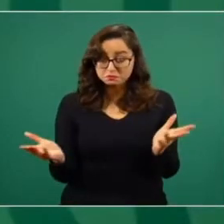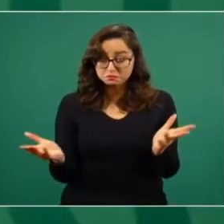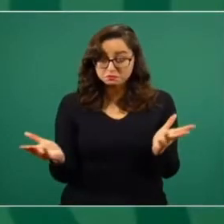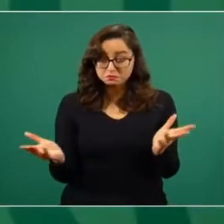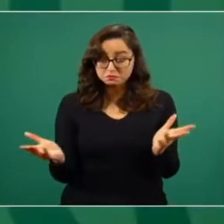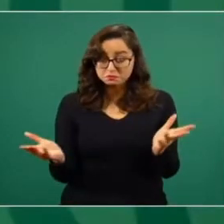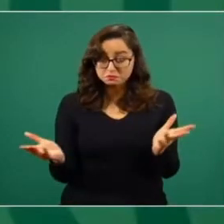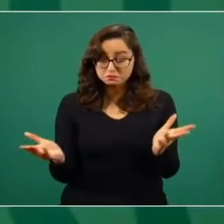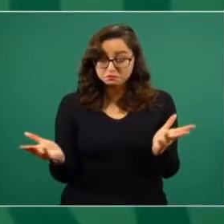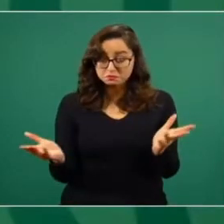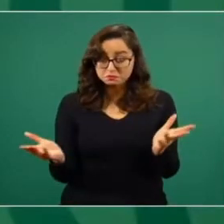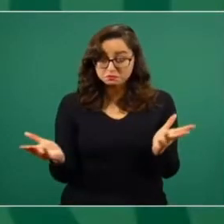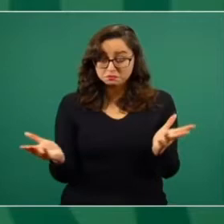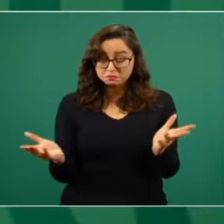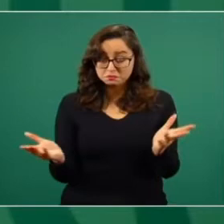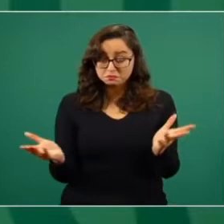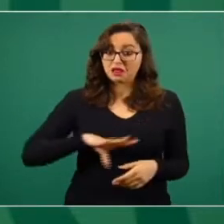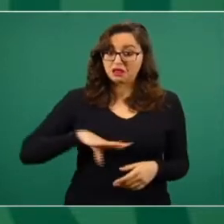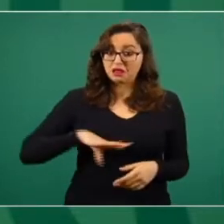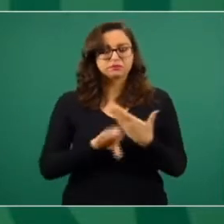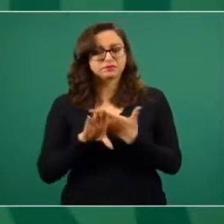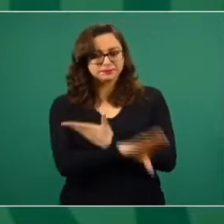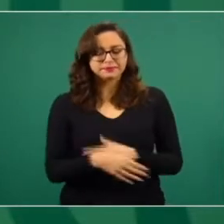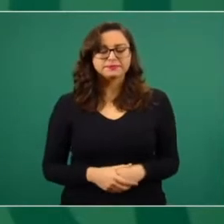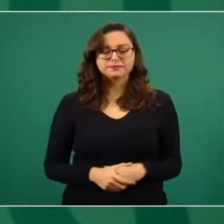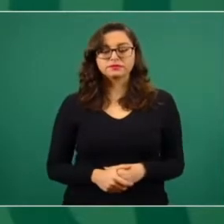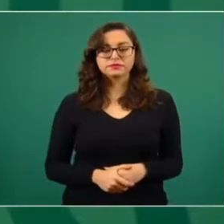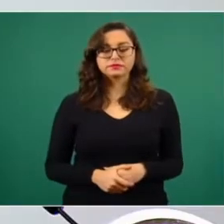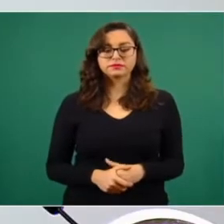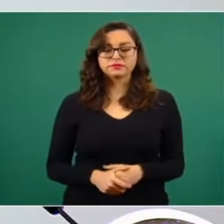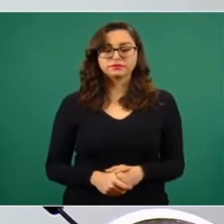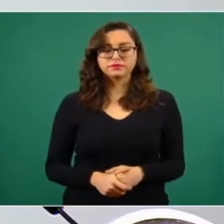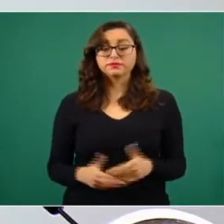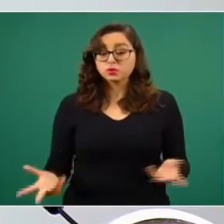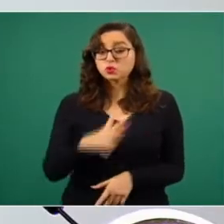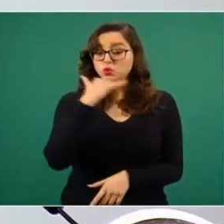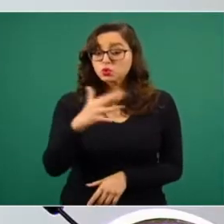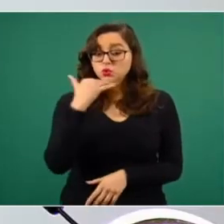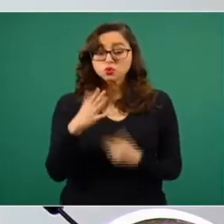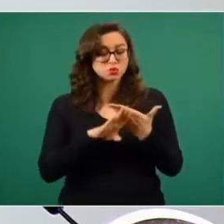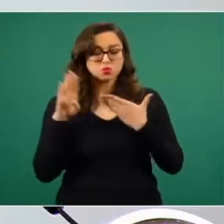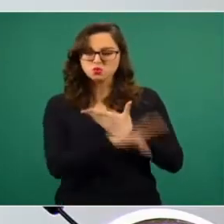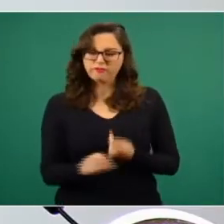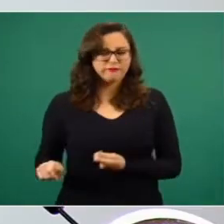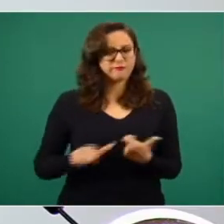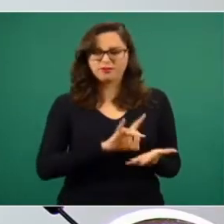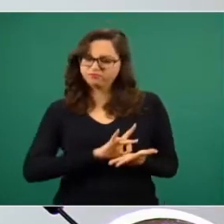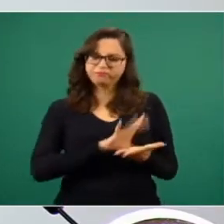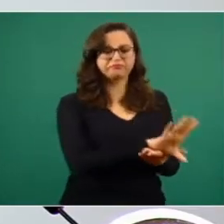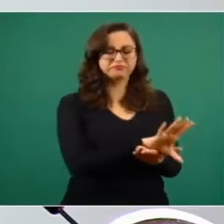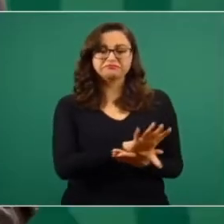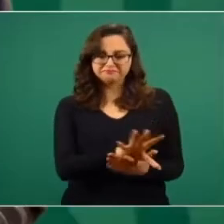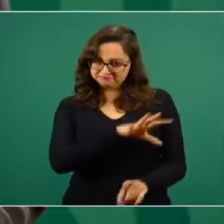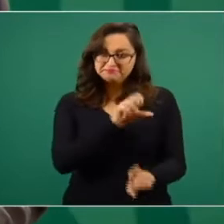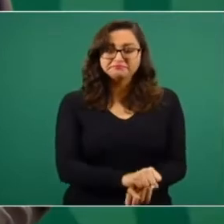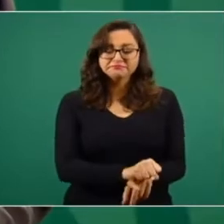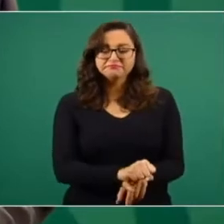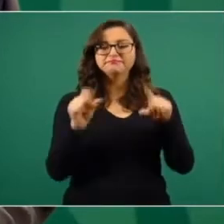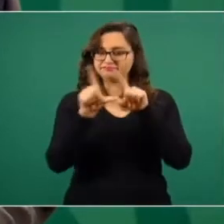que no haya abusos de poder. Si logramos desterrar la corrupción, se va a lograr la transformación de